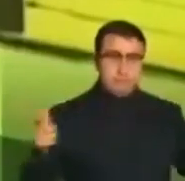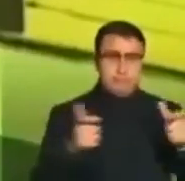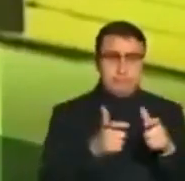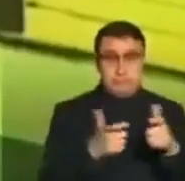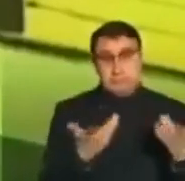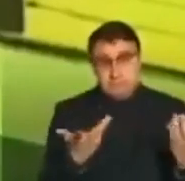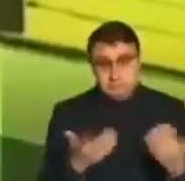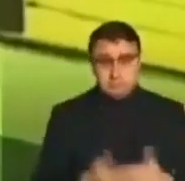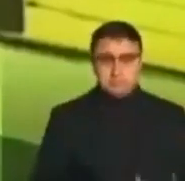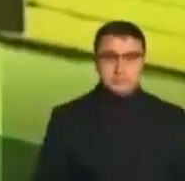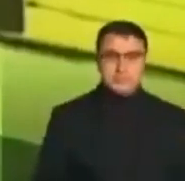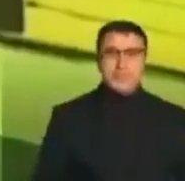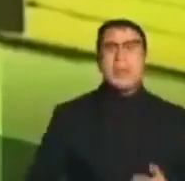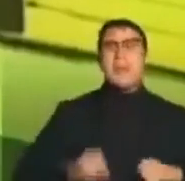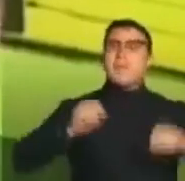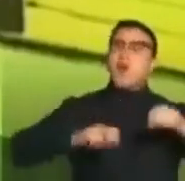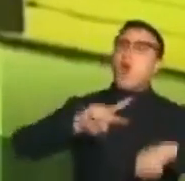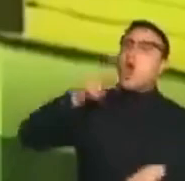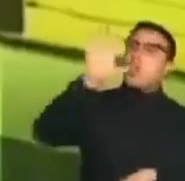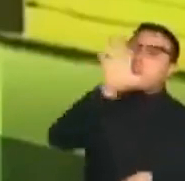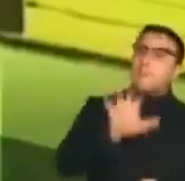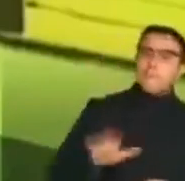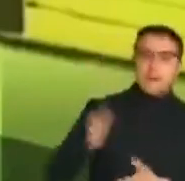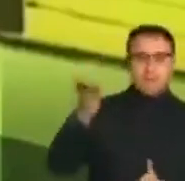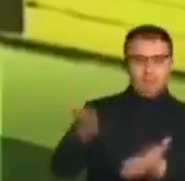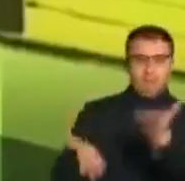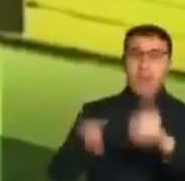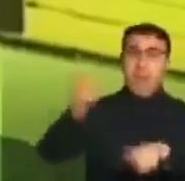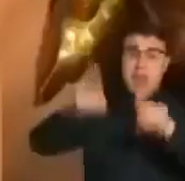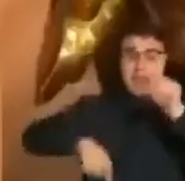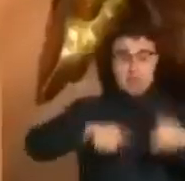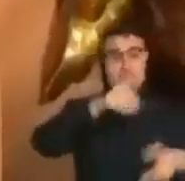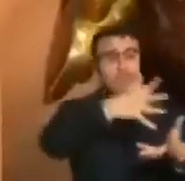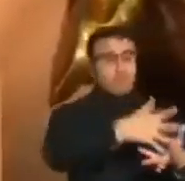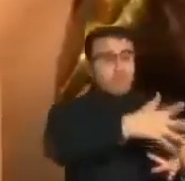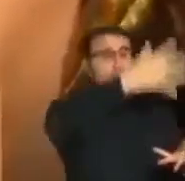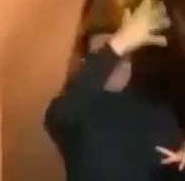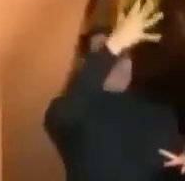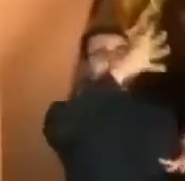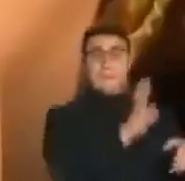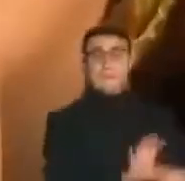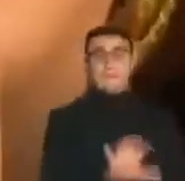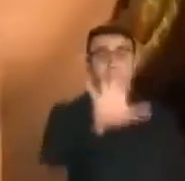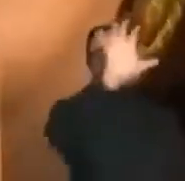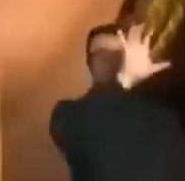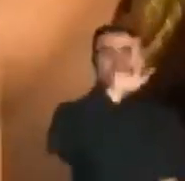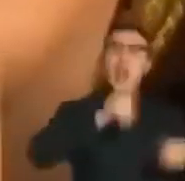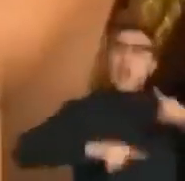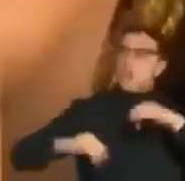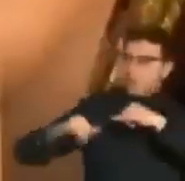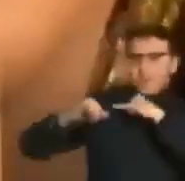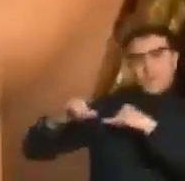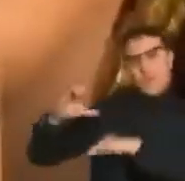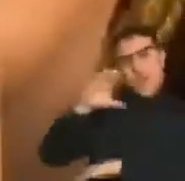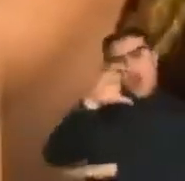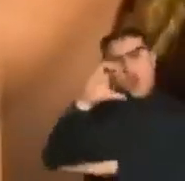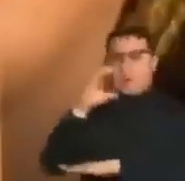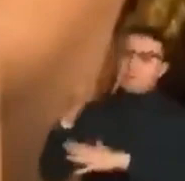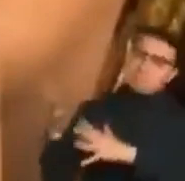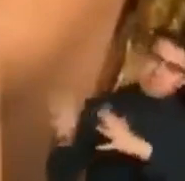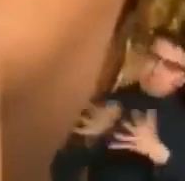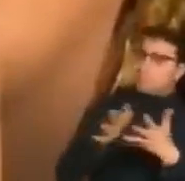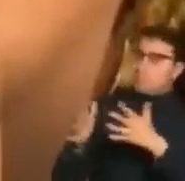Nos podemos comparar con otros países, con los más ricos, con los de nuestro medio y ver